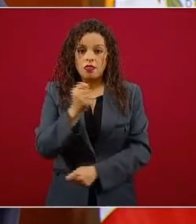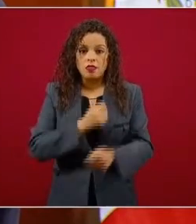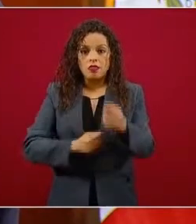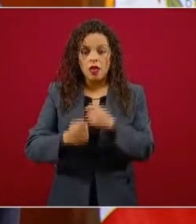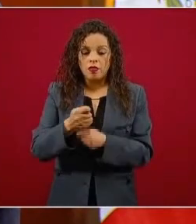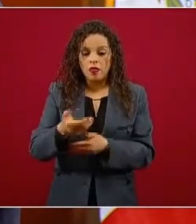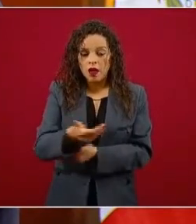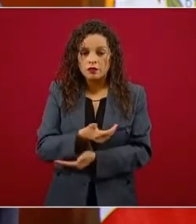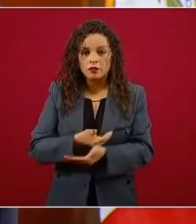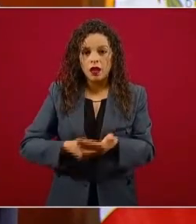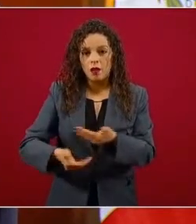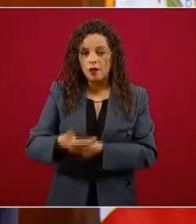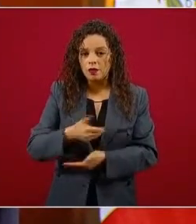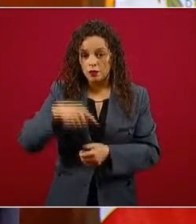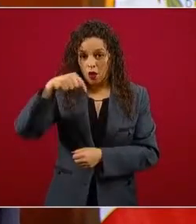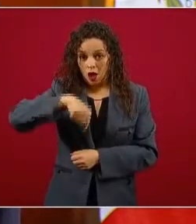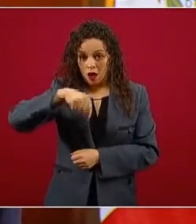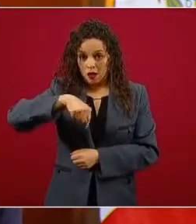autoservicio en el país,